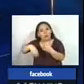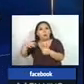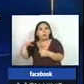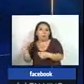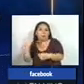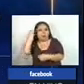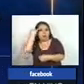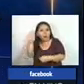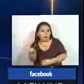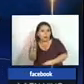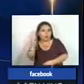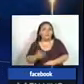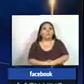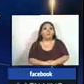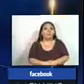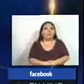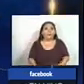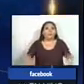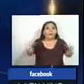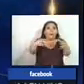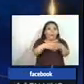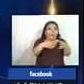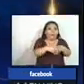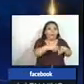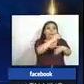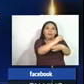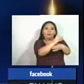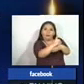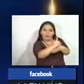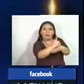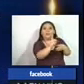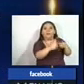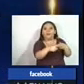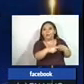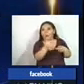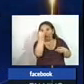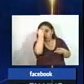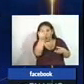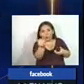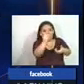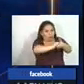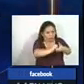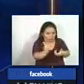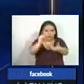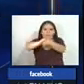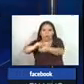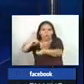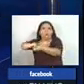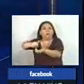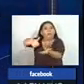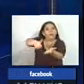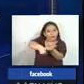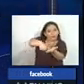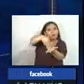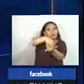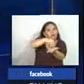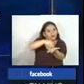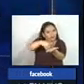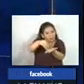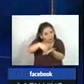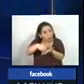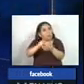Alcaldía. Cambio Democrático y Nuevas Ideas en la mayoría de municipalidades de varios departamentos